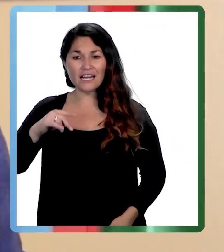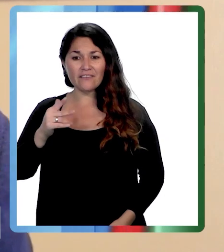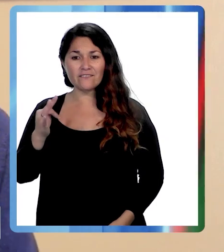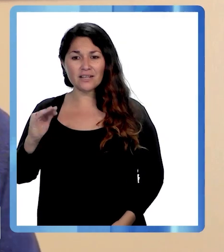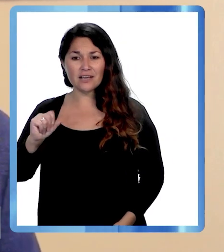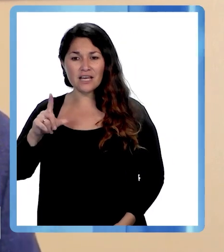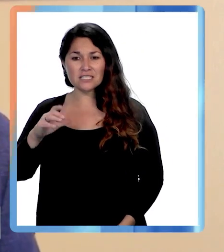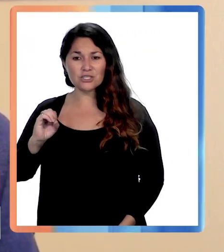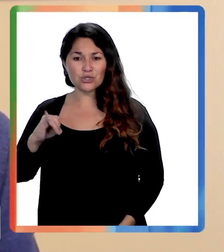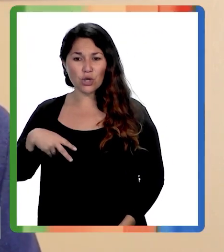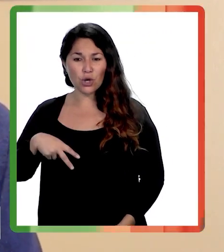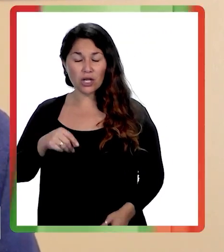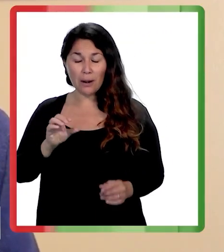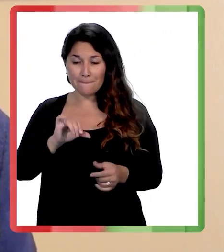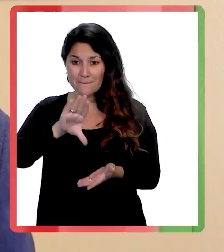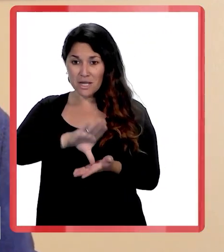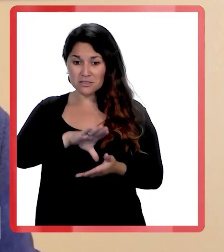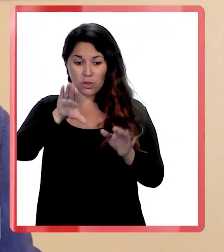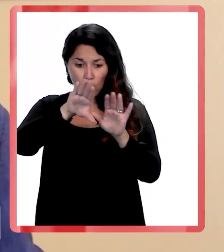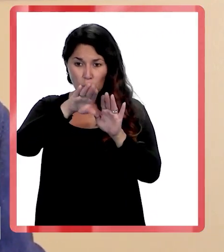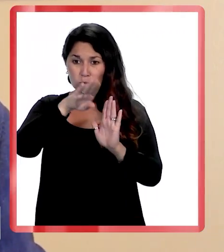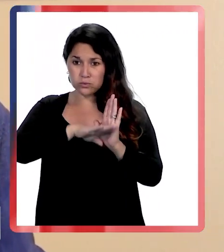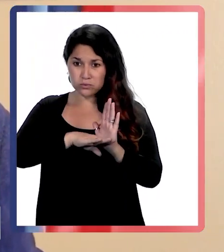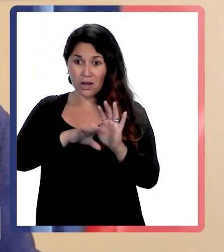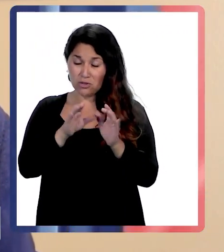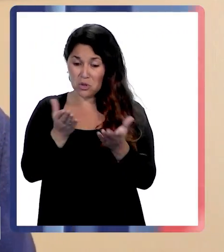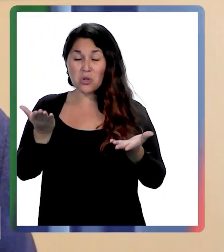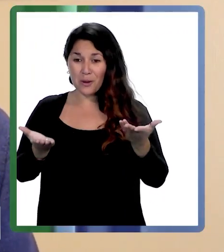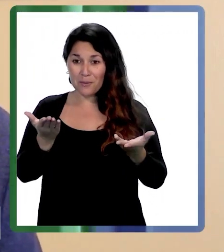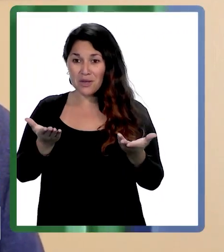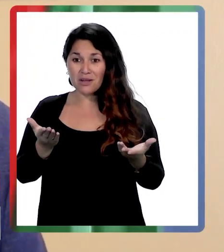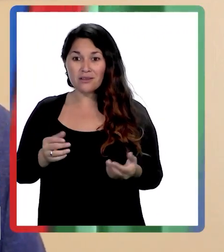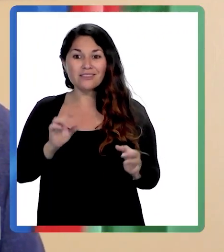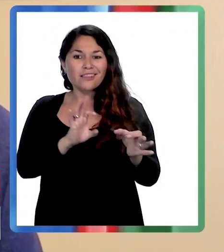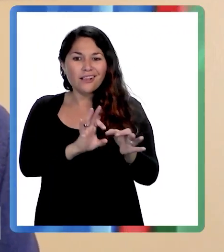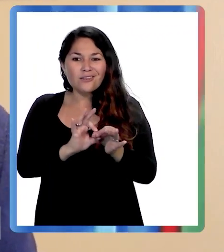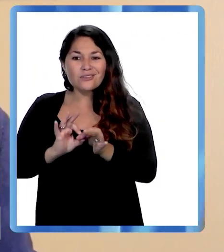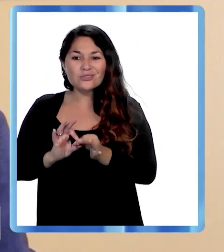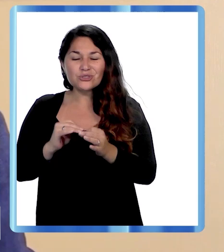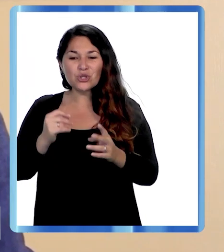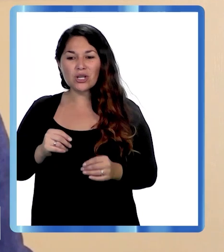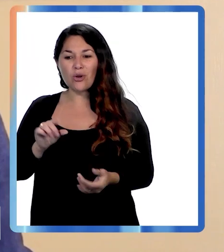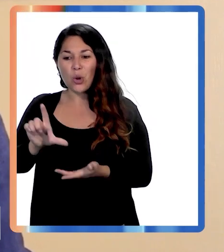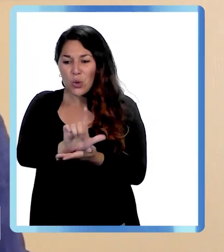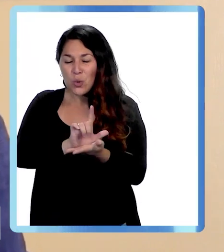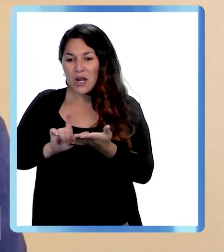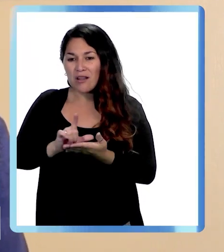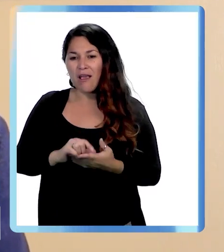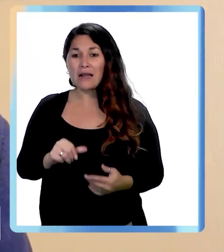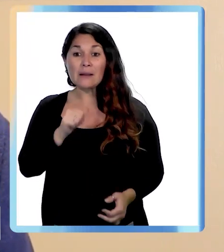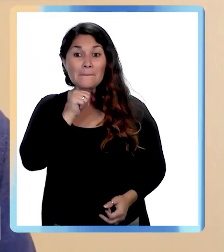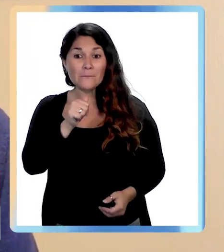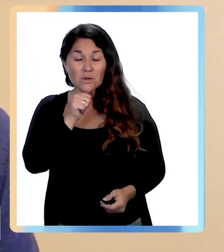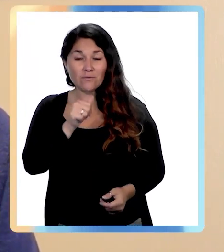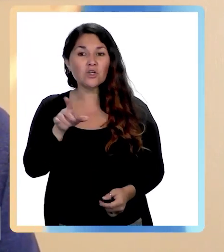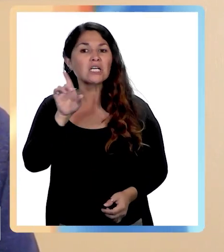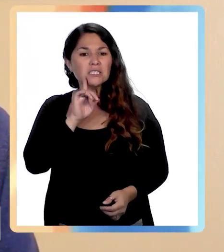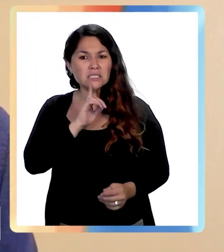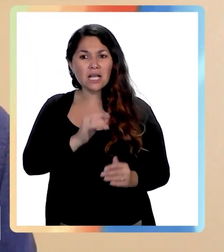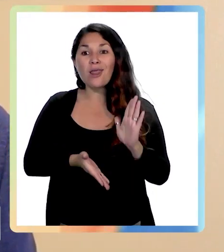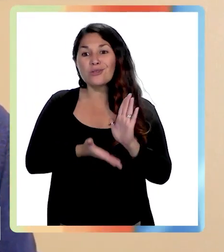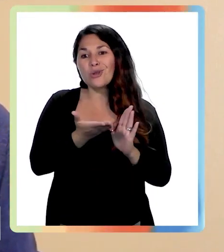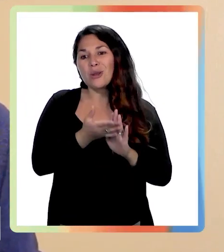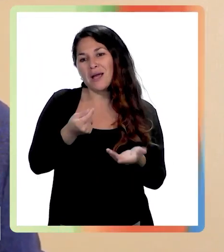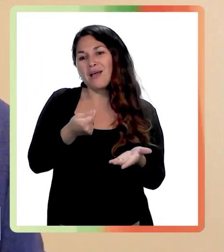país. De tal manera que es una muy buena noticia, ya que los sectores más vulnerables tienen más poder adquisitivo para